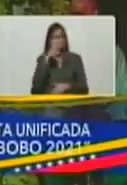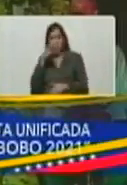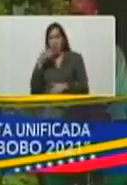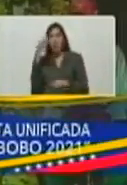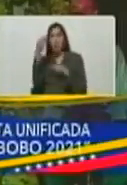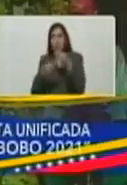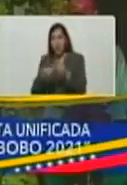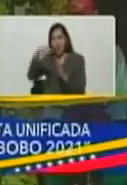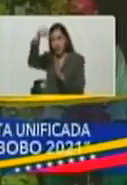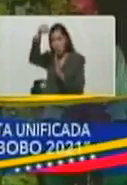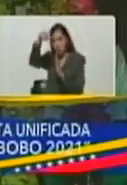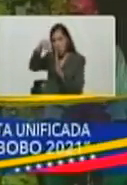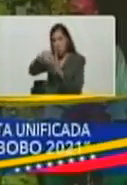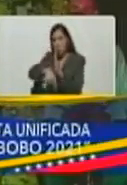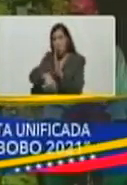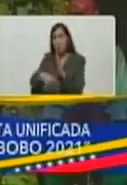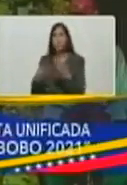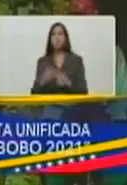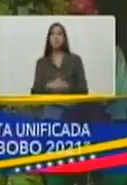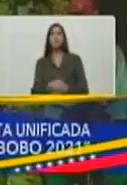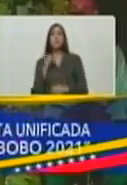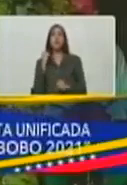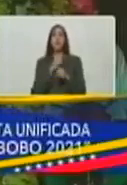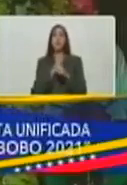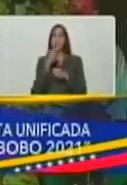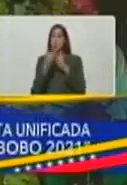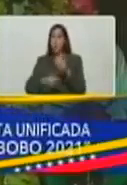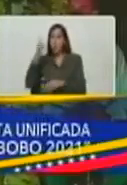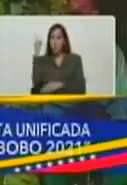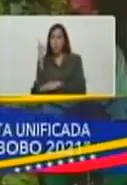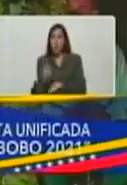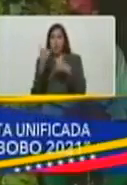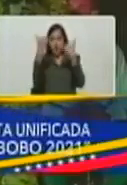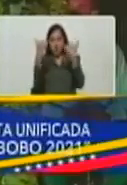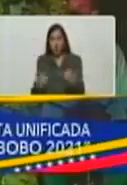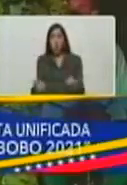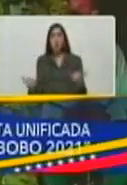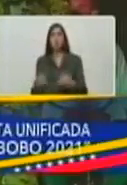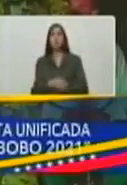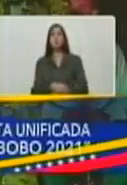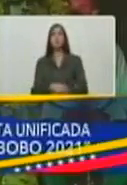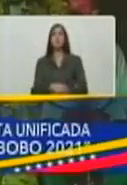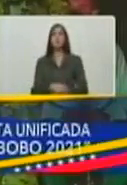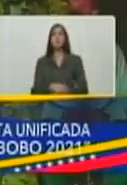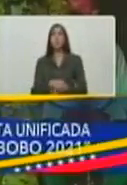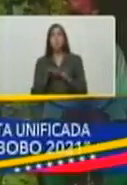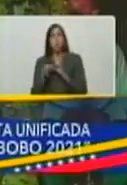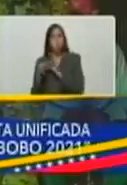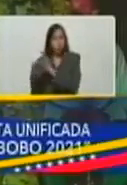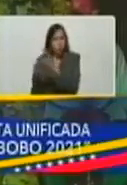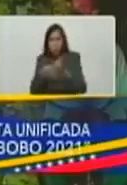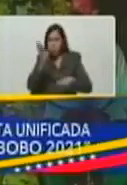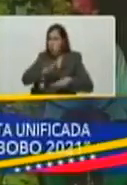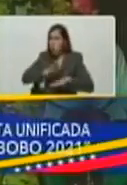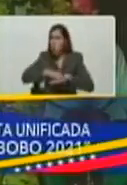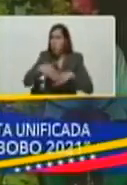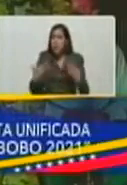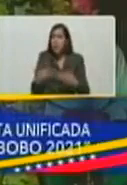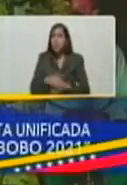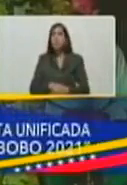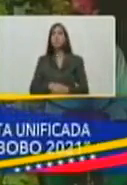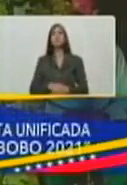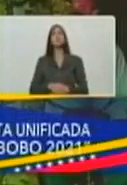y profundizar esta tarea que usted nos encomendó en este momento. Se dice que es unificado porque actuamos también en